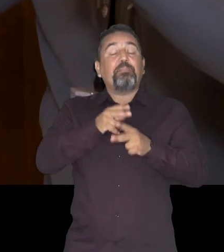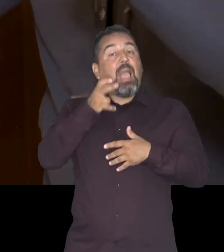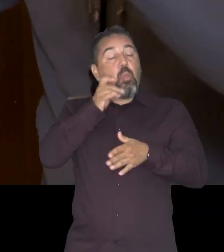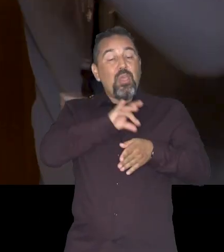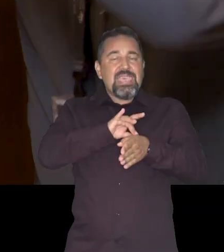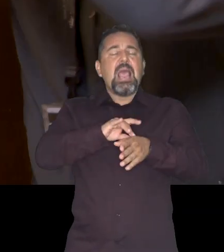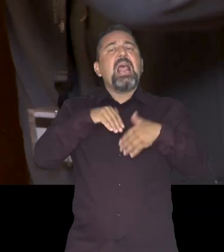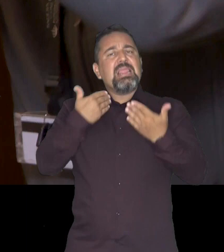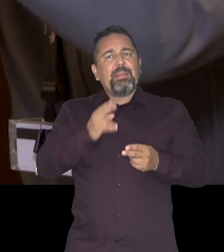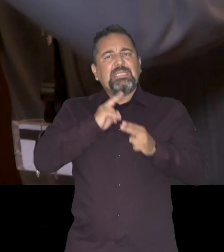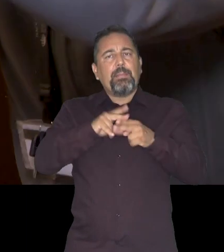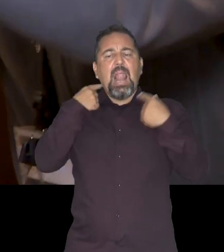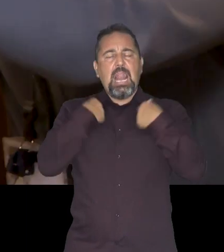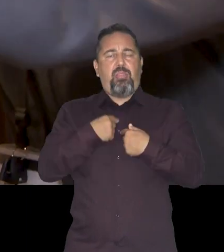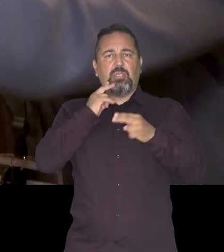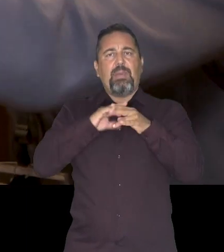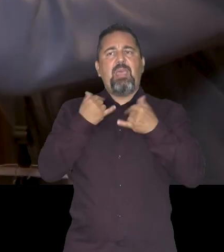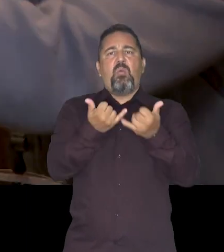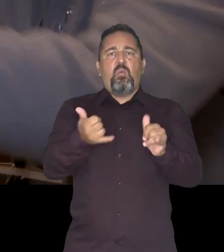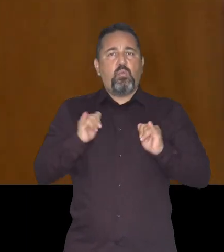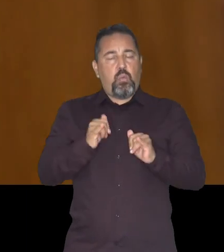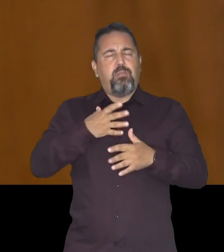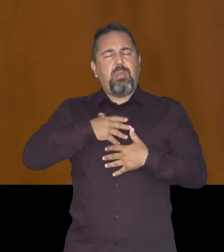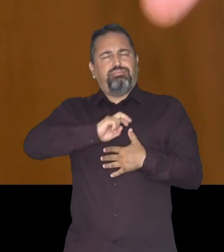Por último, el servicio de audioguías incluye